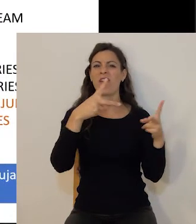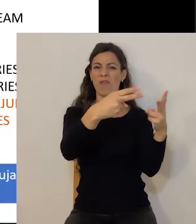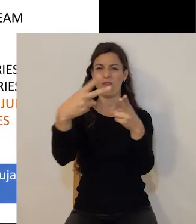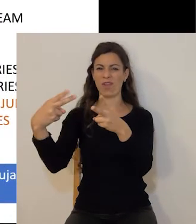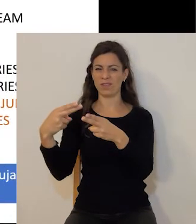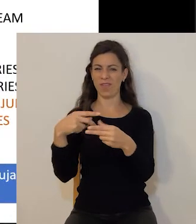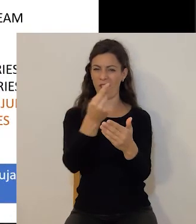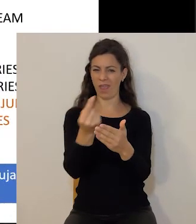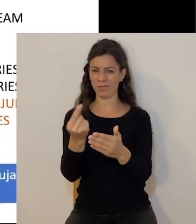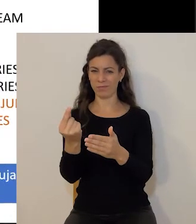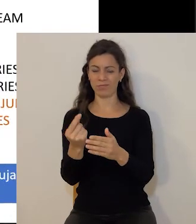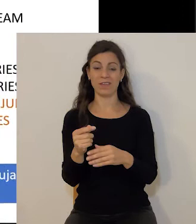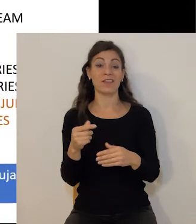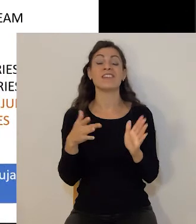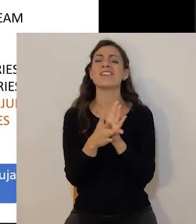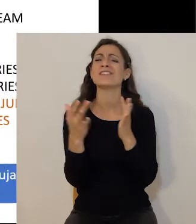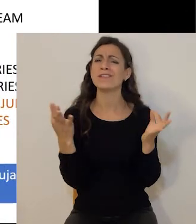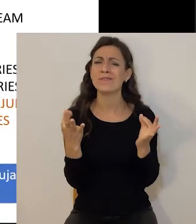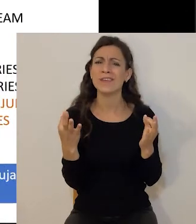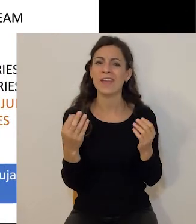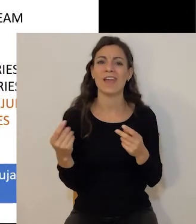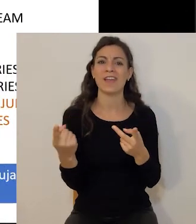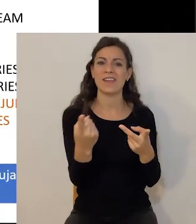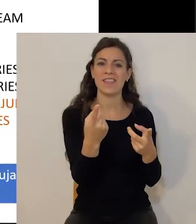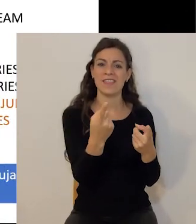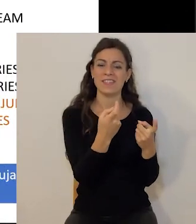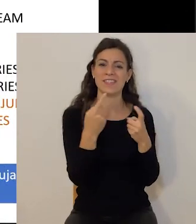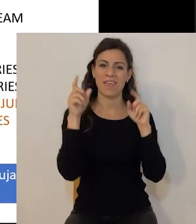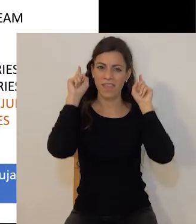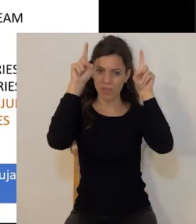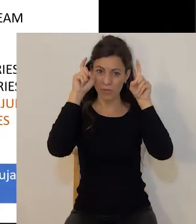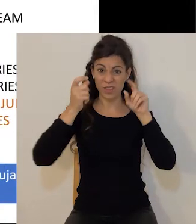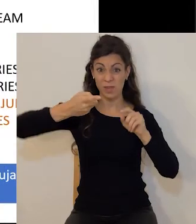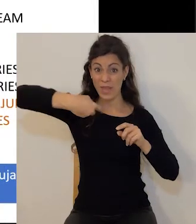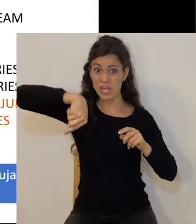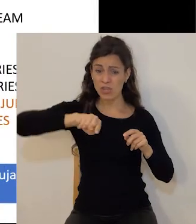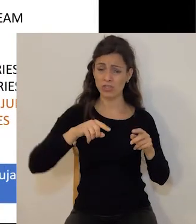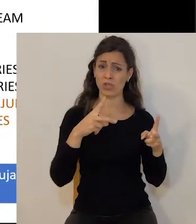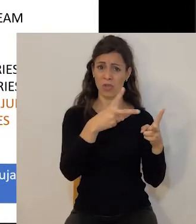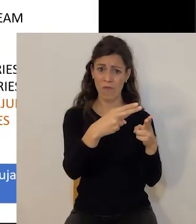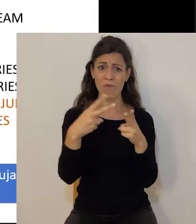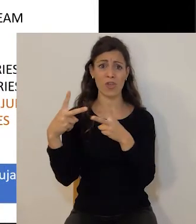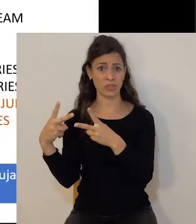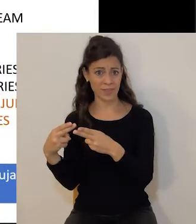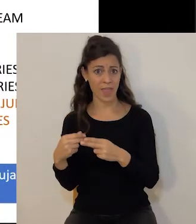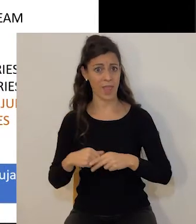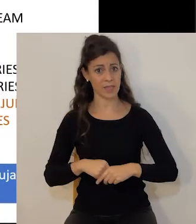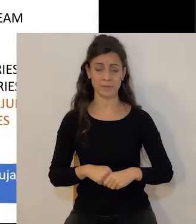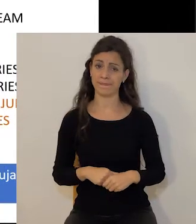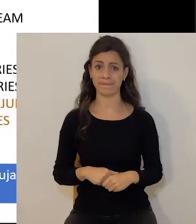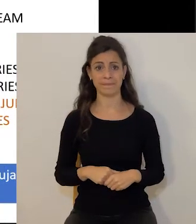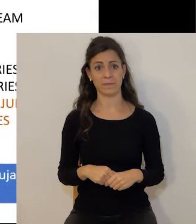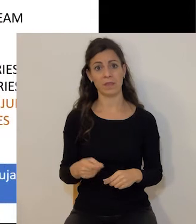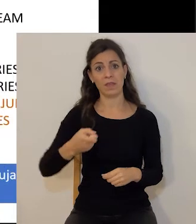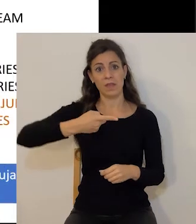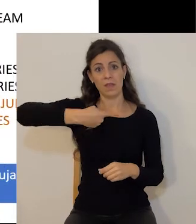Y es que en las necesidades educativas ponemos fronteras, ¿vale? Cuando dijimos de trabajar con juego en